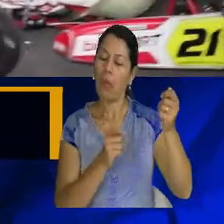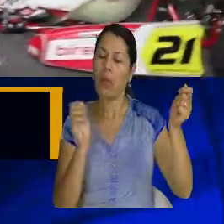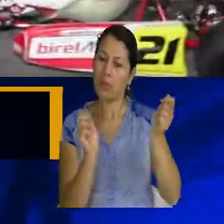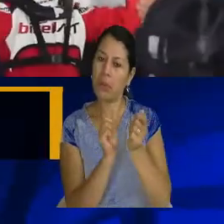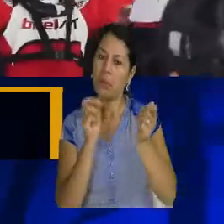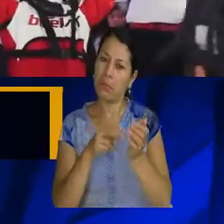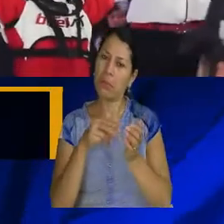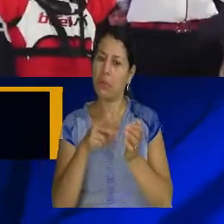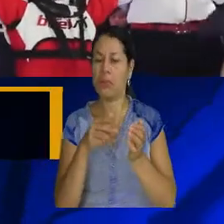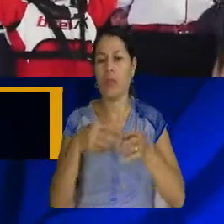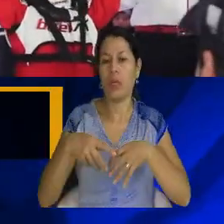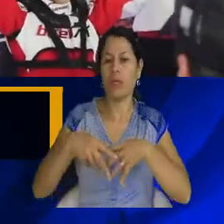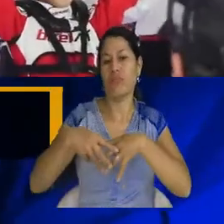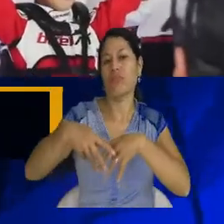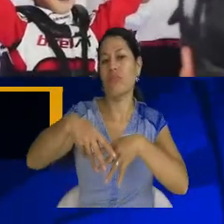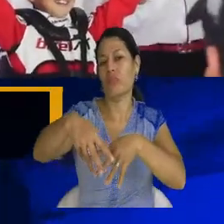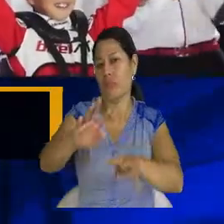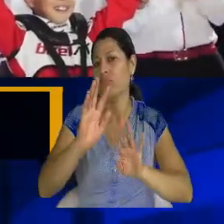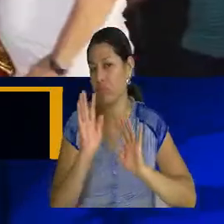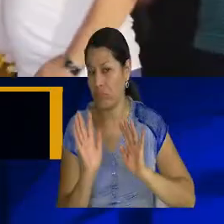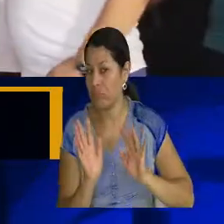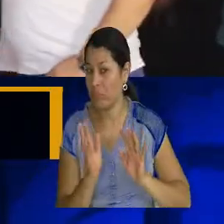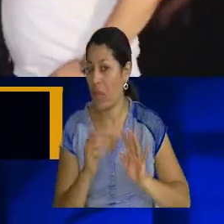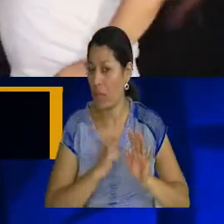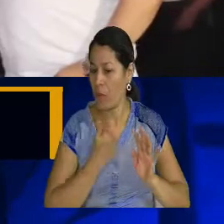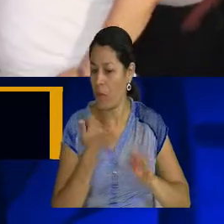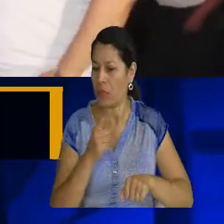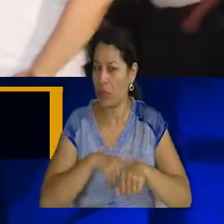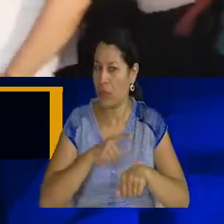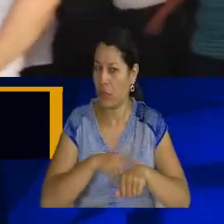de las novedades que nosotros esperamos que se cumplan y que nos puedan